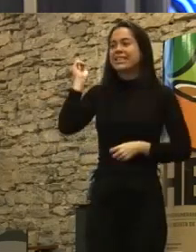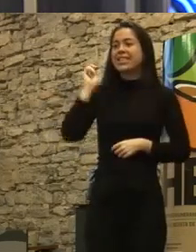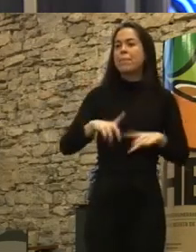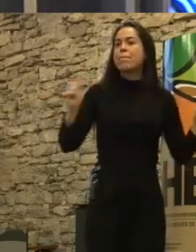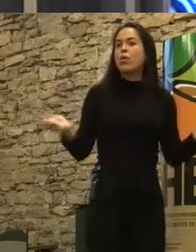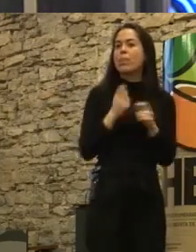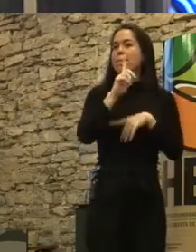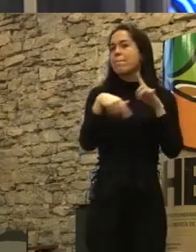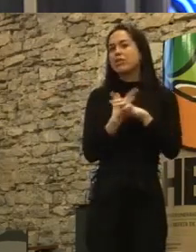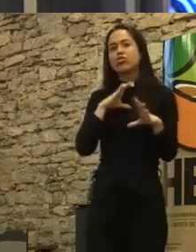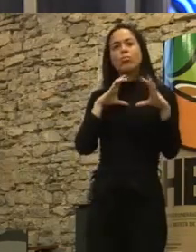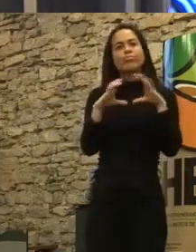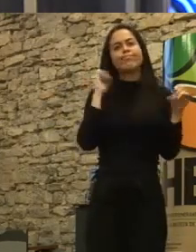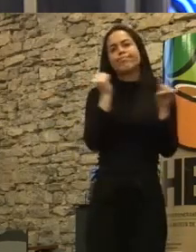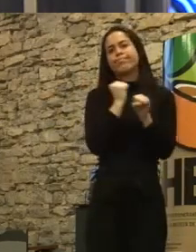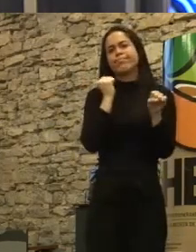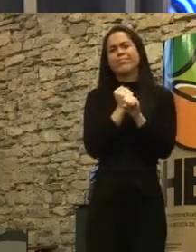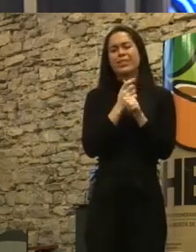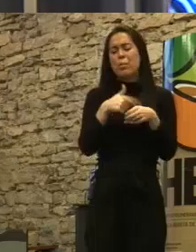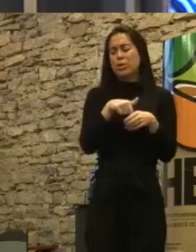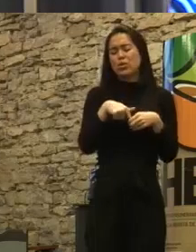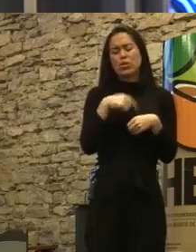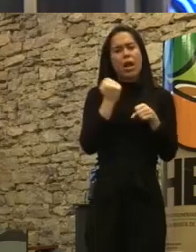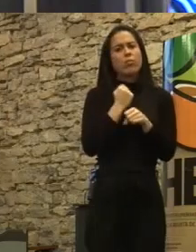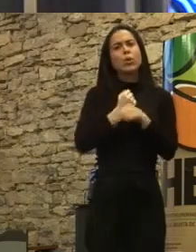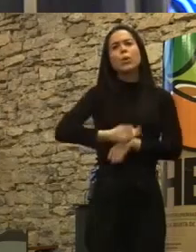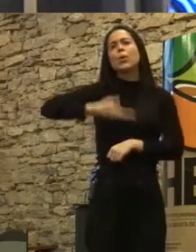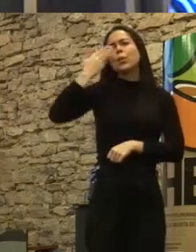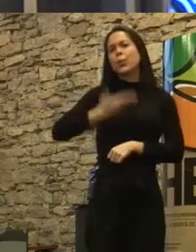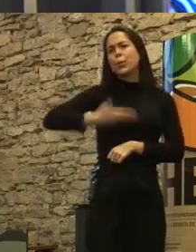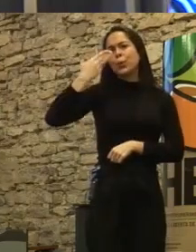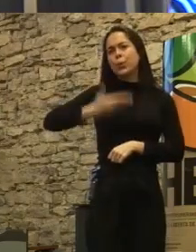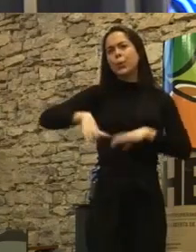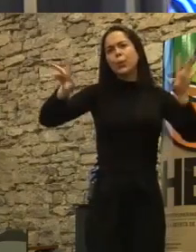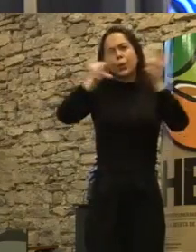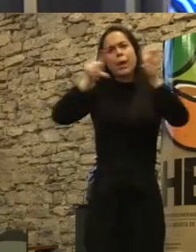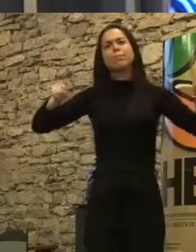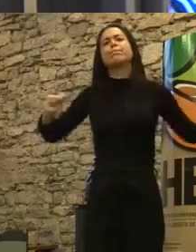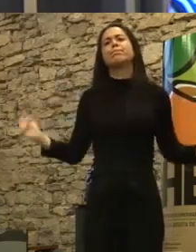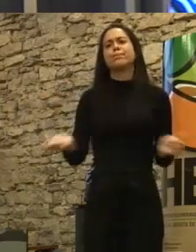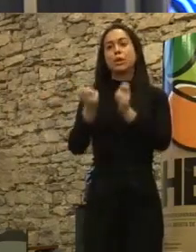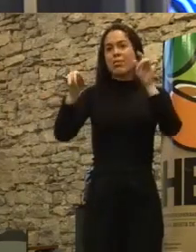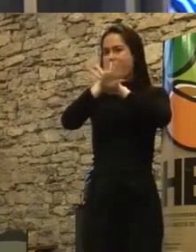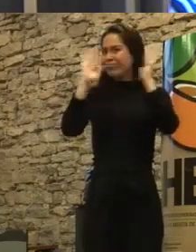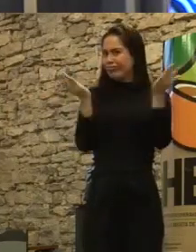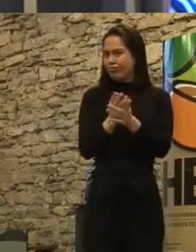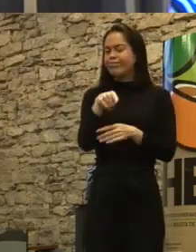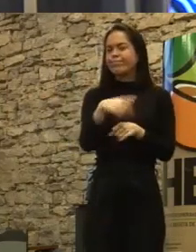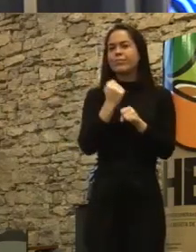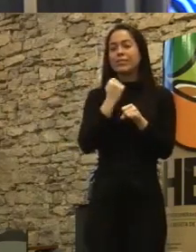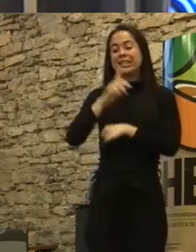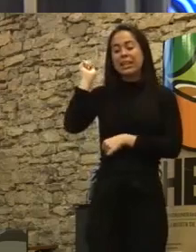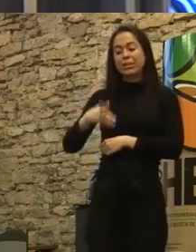la comunicación, donde ha ocupado puestos de relevancia en algunas de las agencias más importantes del mundo, ha colaborado además